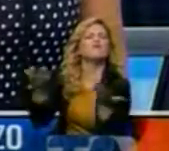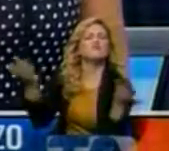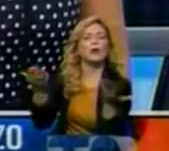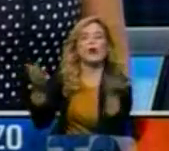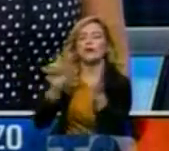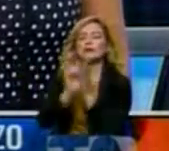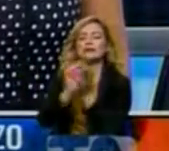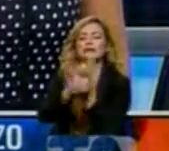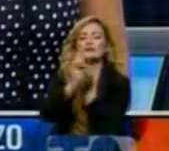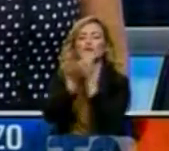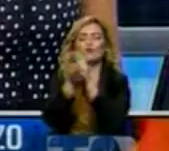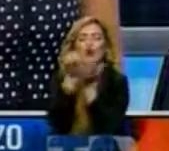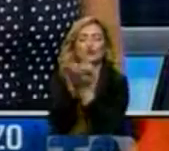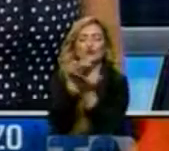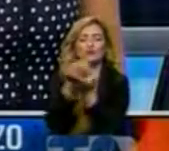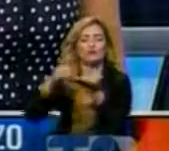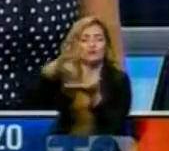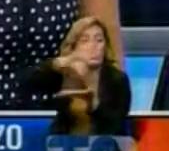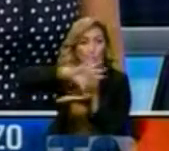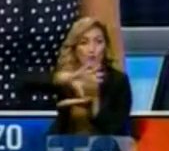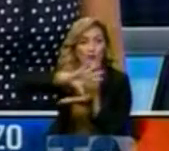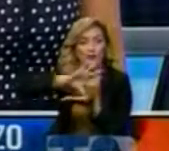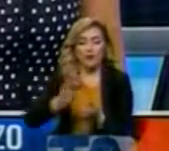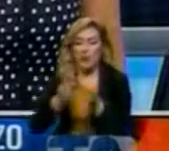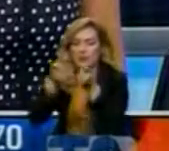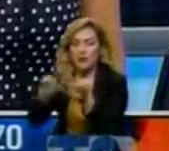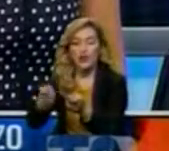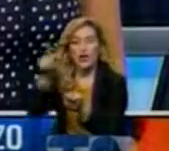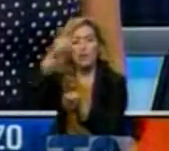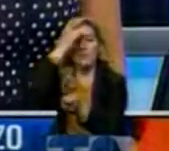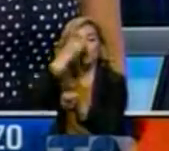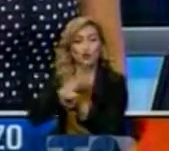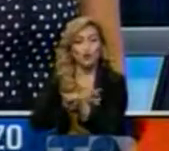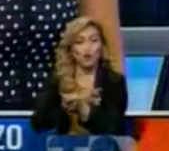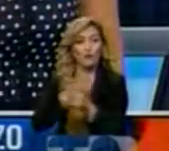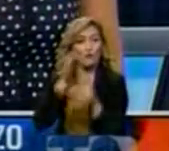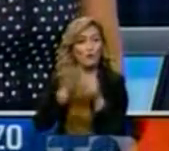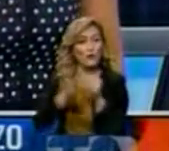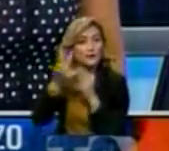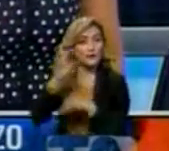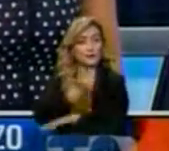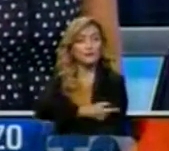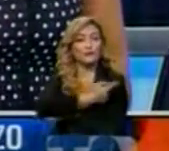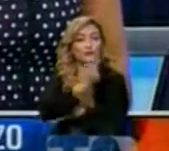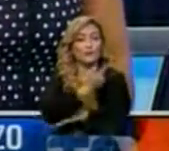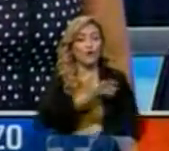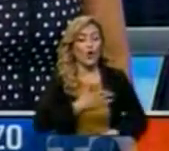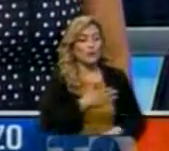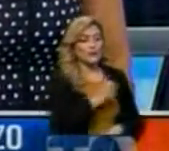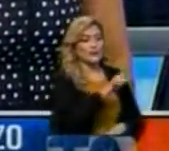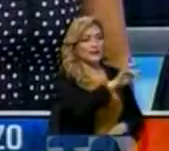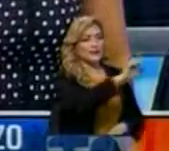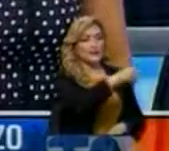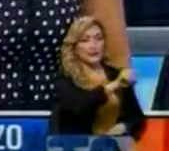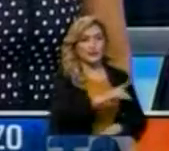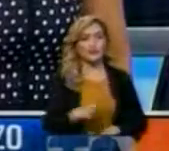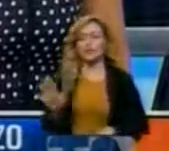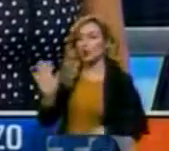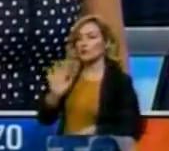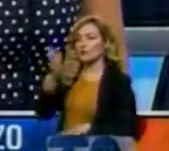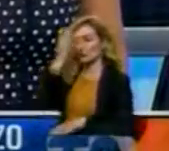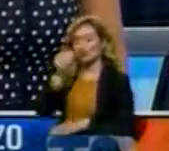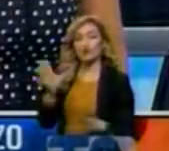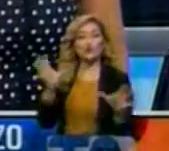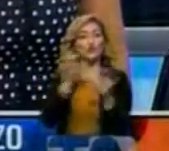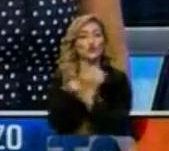entrega tendrá 30 días para pronunciarse. Hola, Liz. Hola, Milton. Amigos, buenas noches. El primer mandatario en cadena nacional explicó